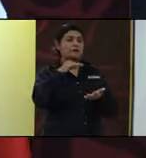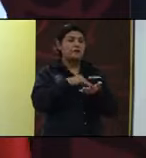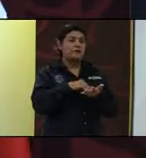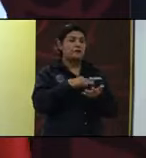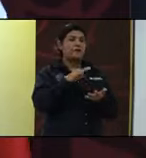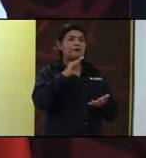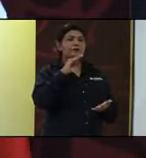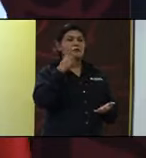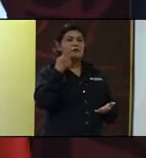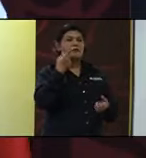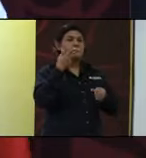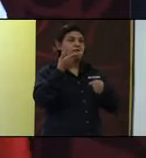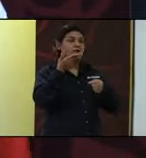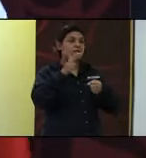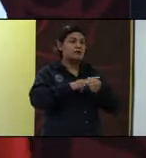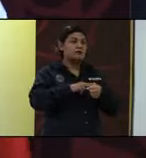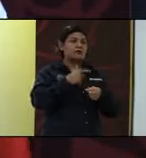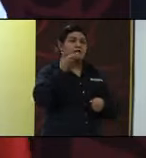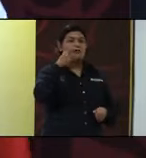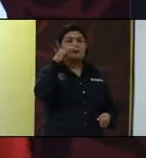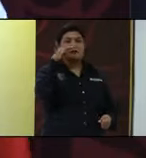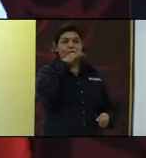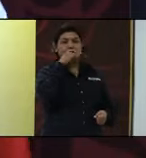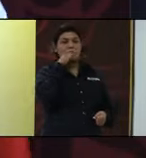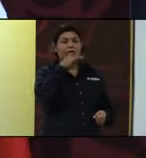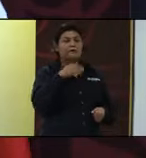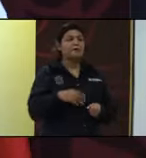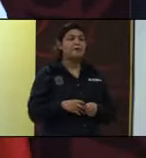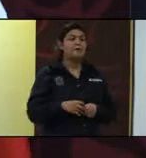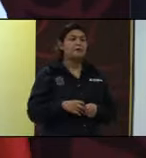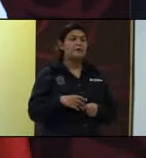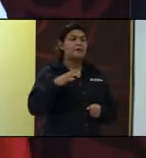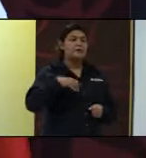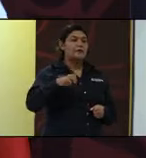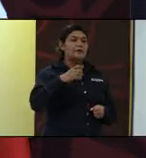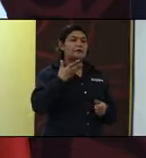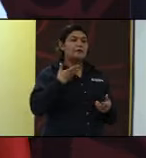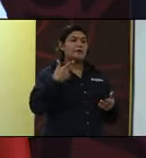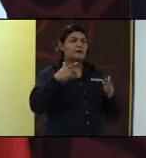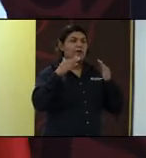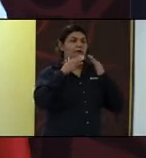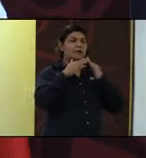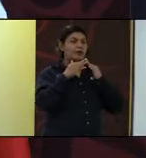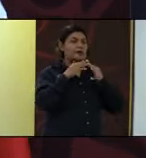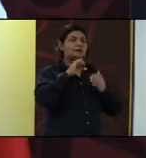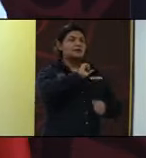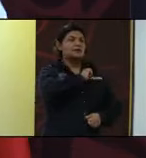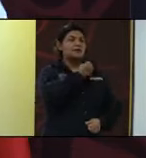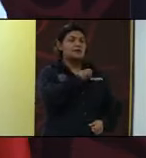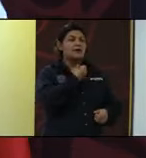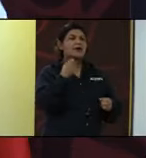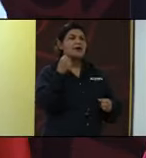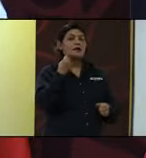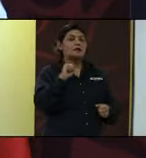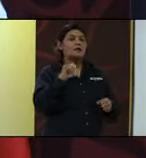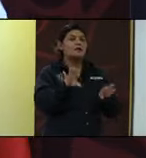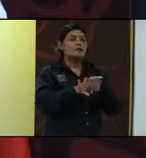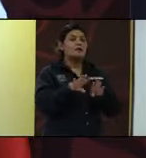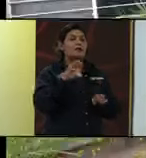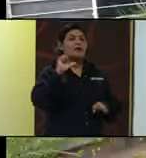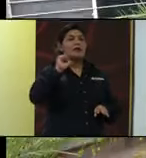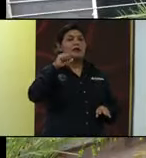135,791 consultas médicas gratuitas, incluyendo estas en nuestras casas de salud, así como la de Aquiles